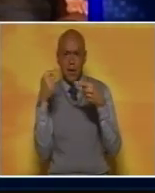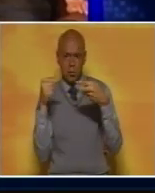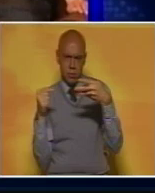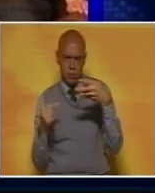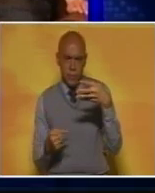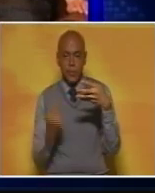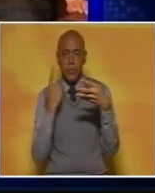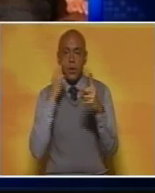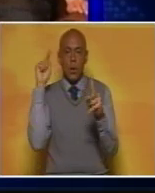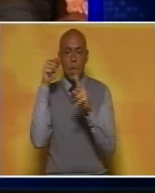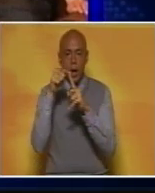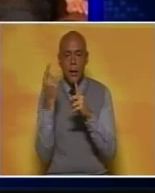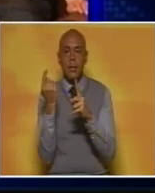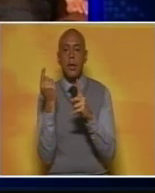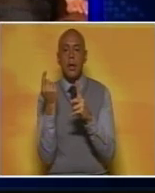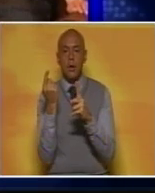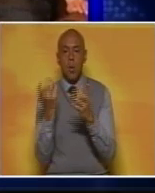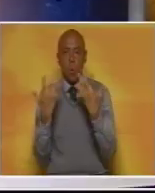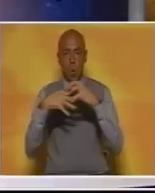pro del multilateralismo.